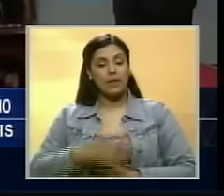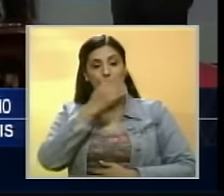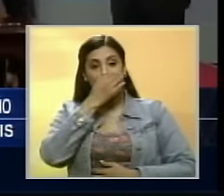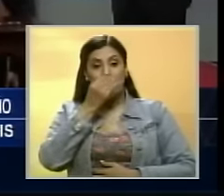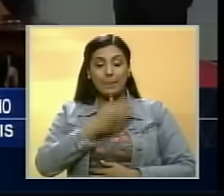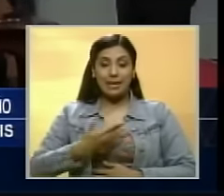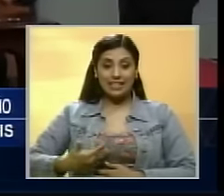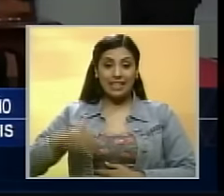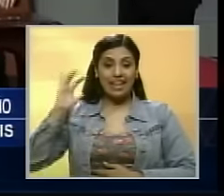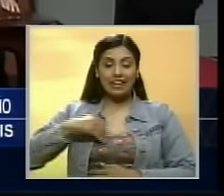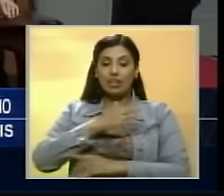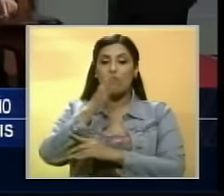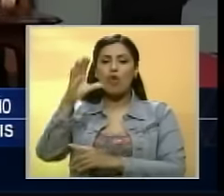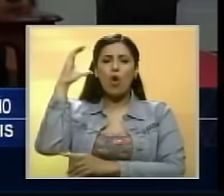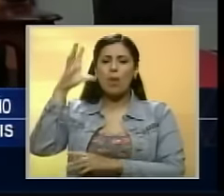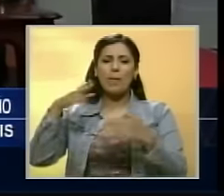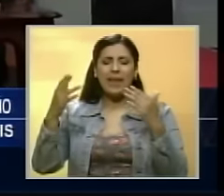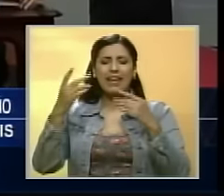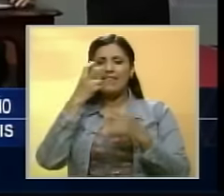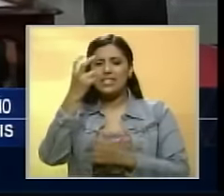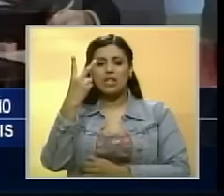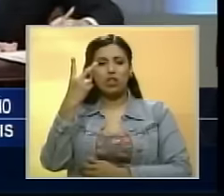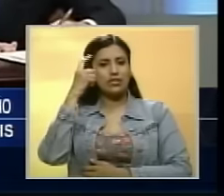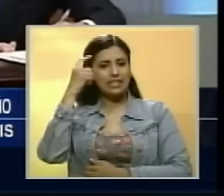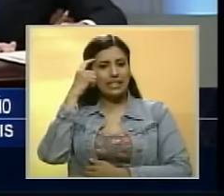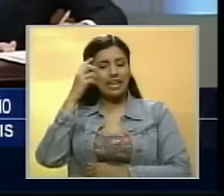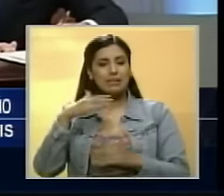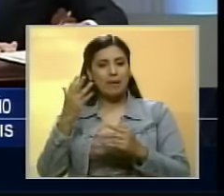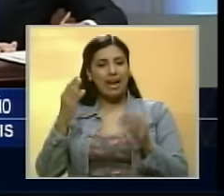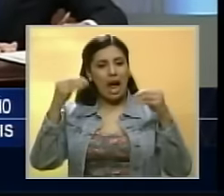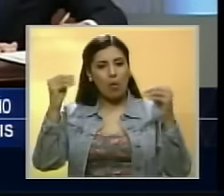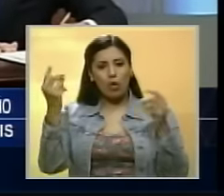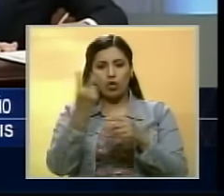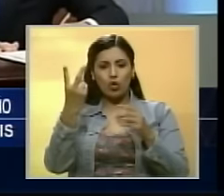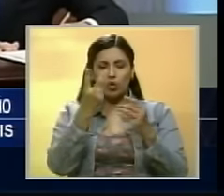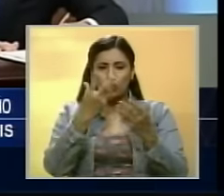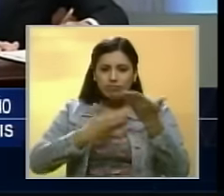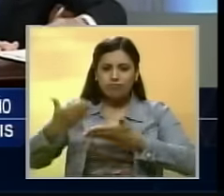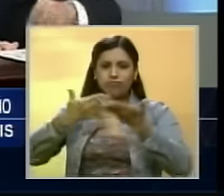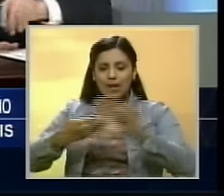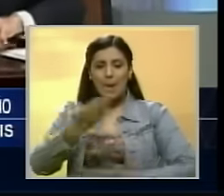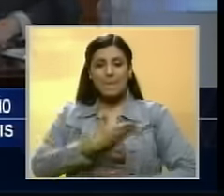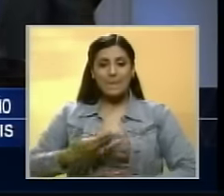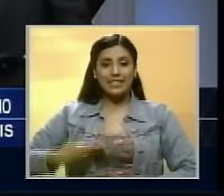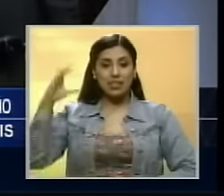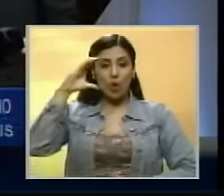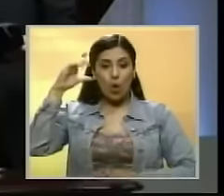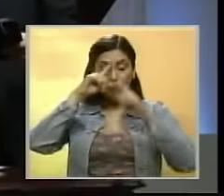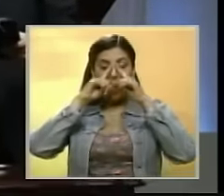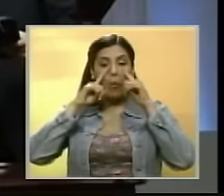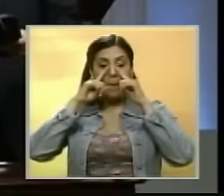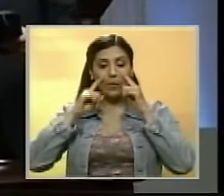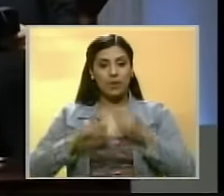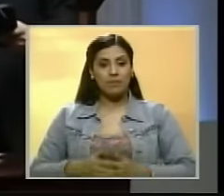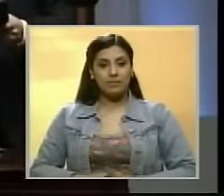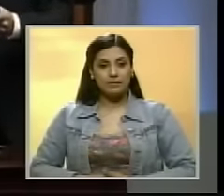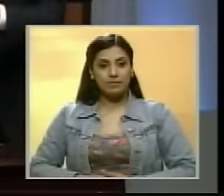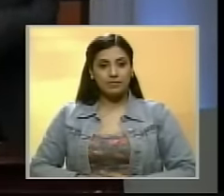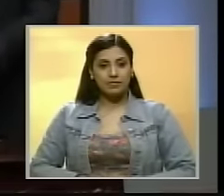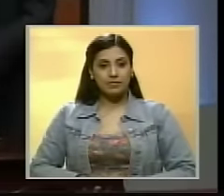macri se encuentra en Colombia para una visita de dos días en la que firmó acuerdos bilaterales y de cooperación con el presidente colombiano Juan Manuel